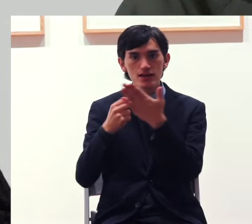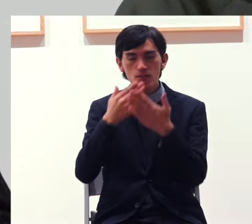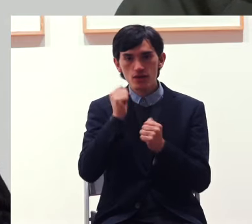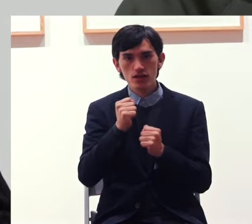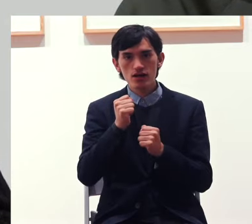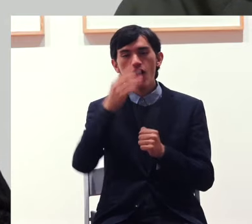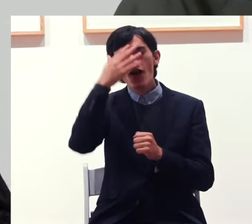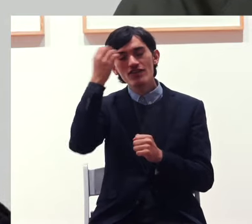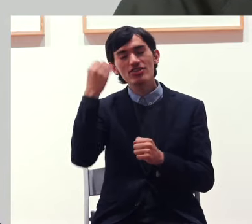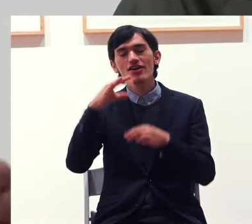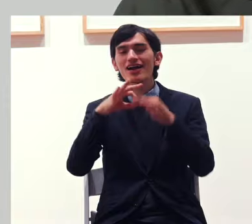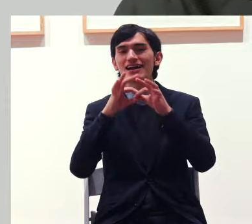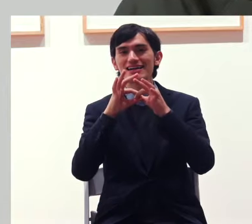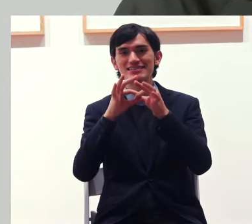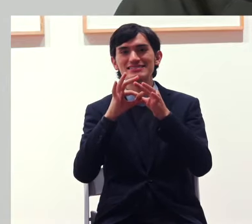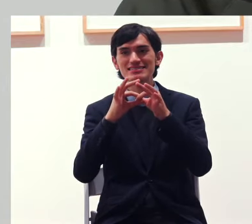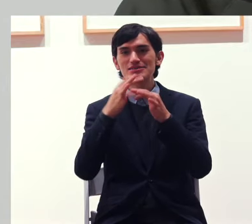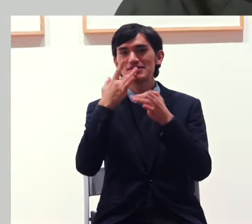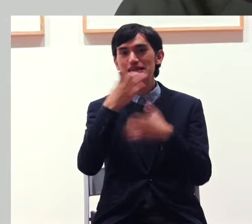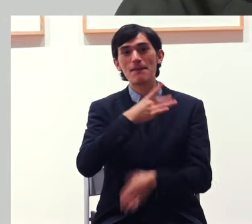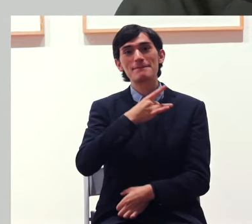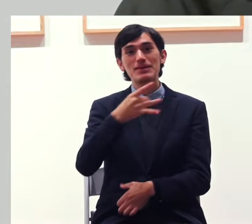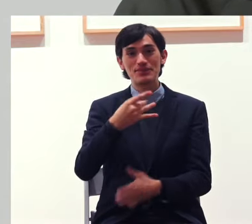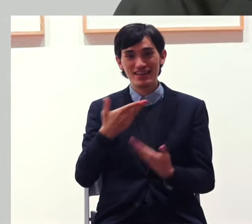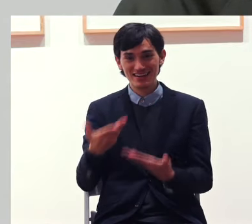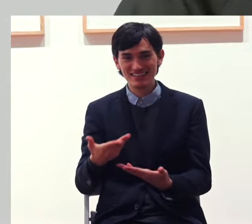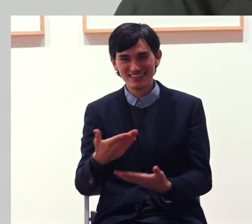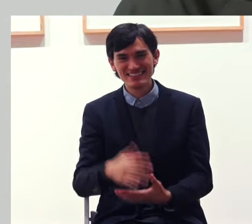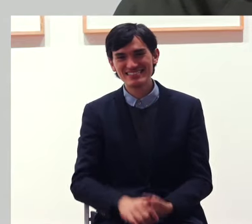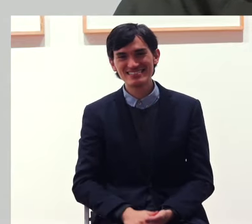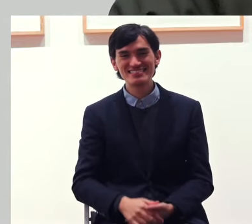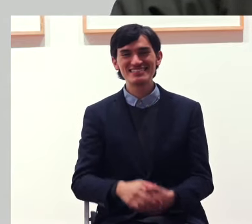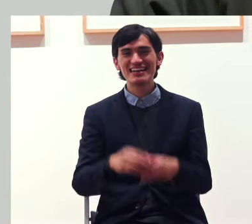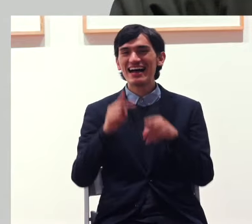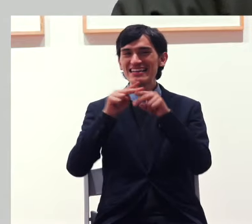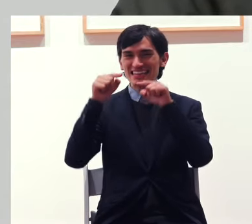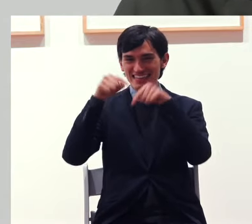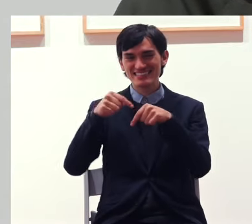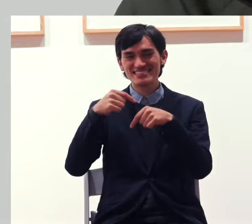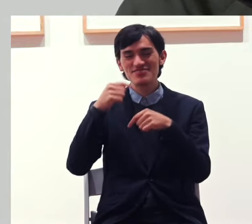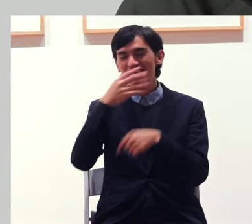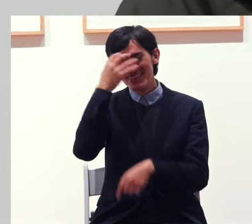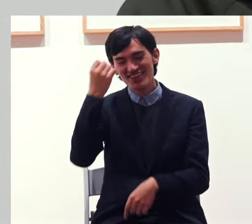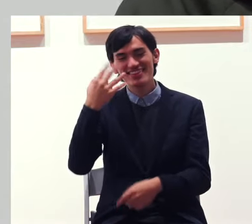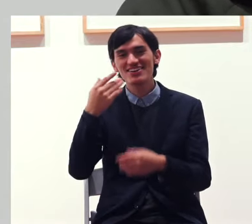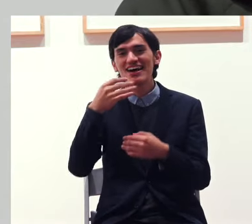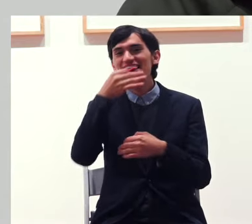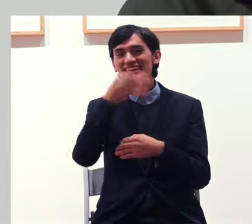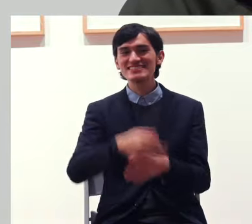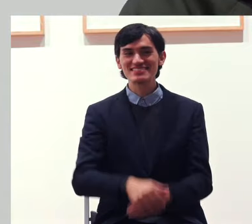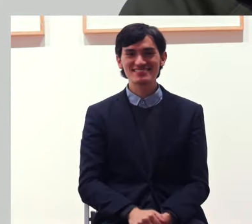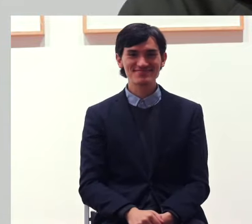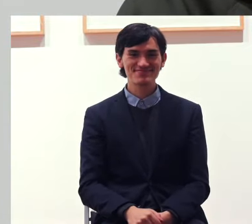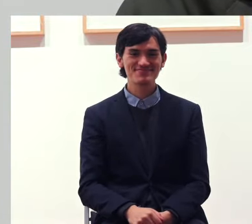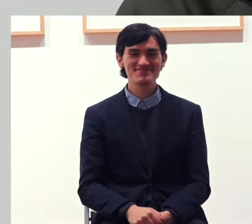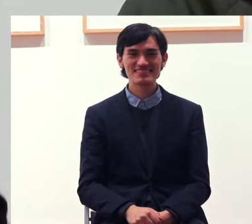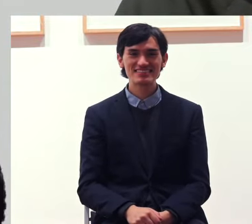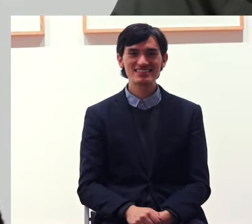artista. Se me olvidó dar las gracias porque me invitaron a hacer esta exposición